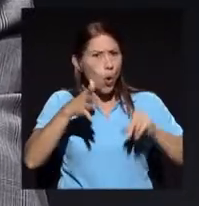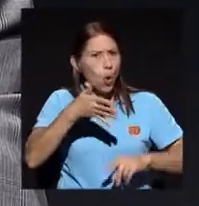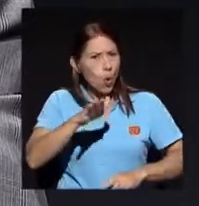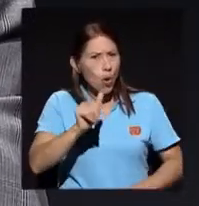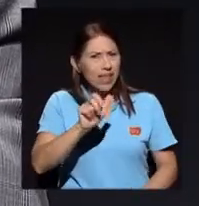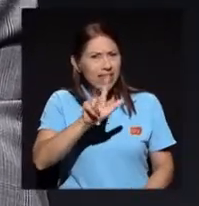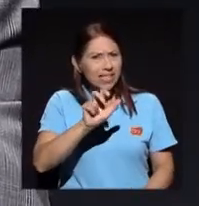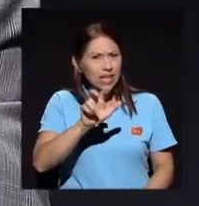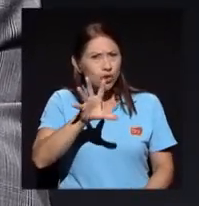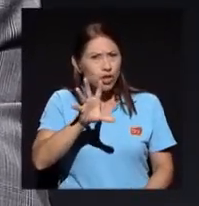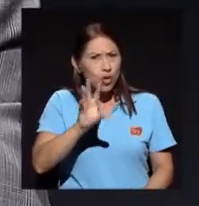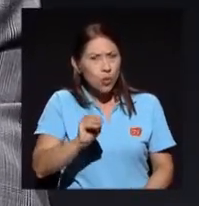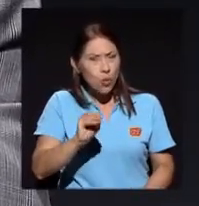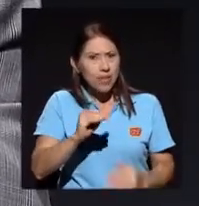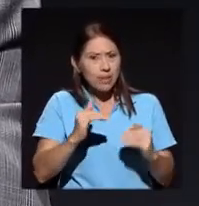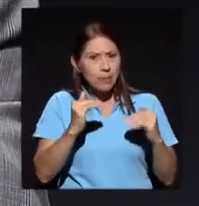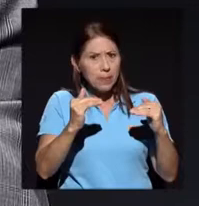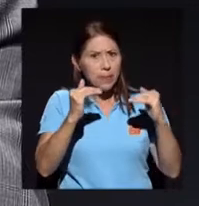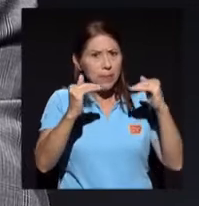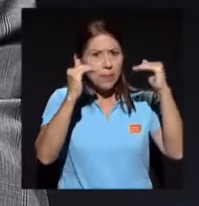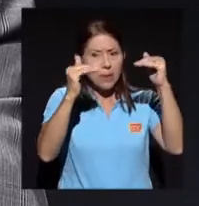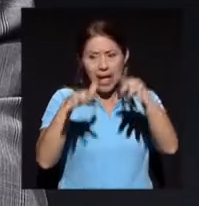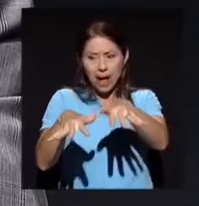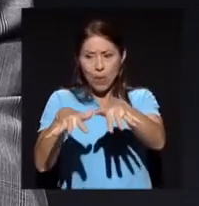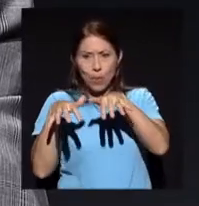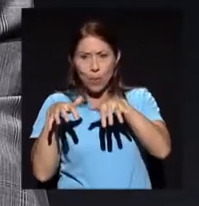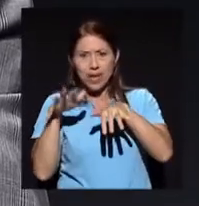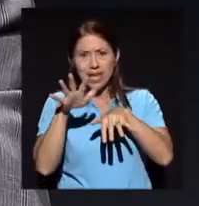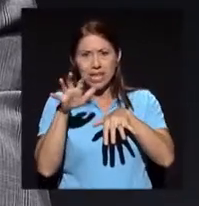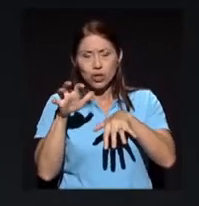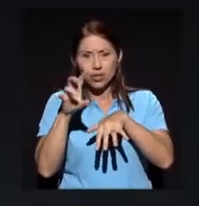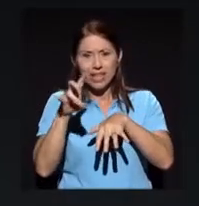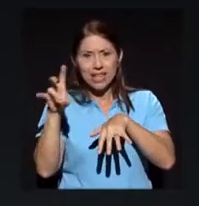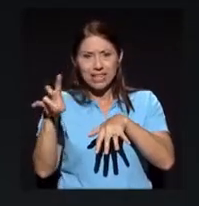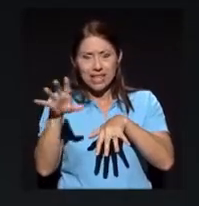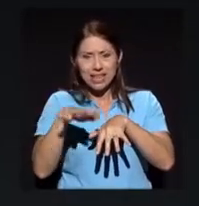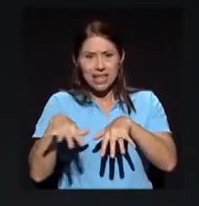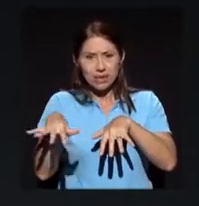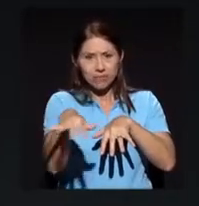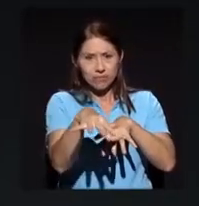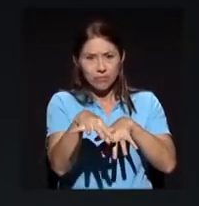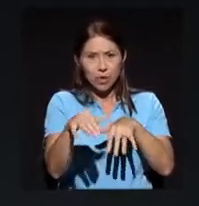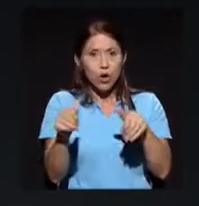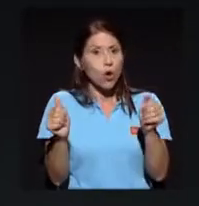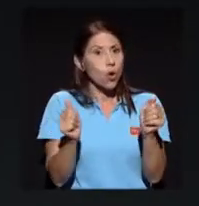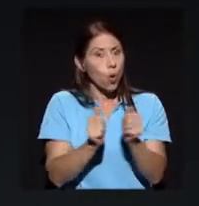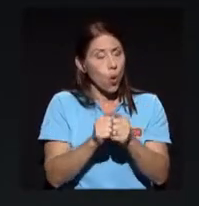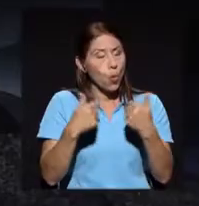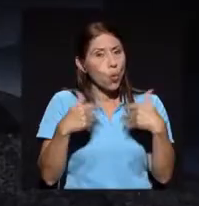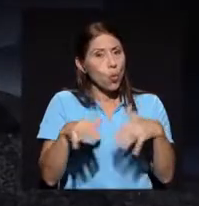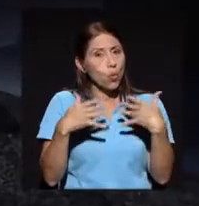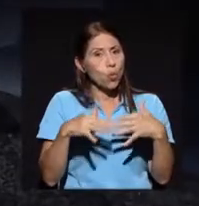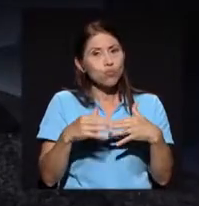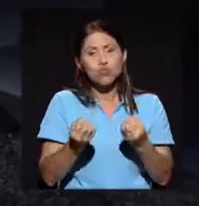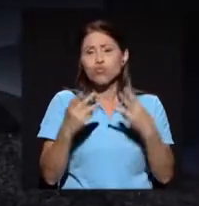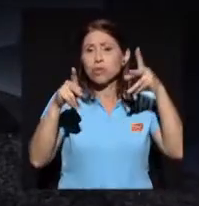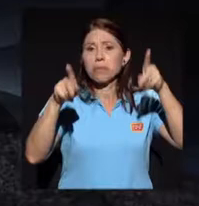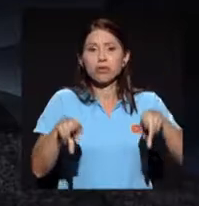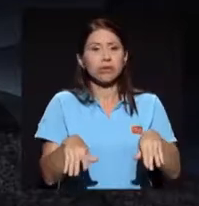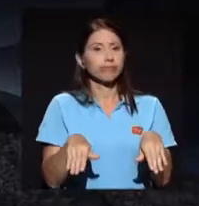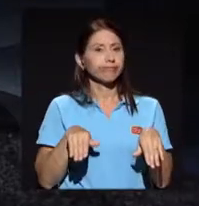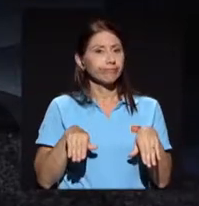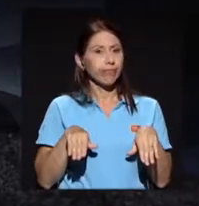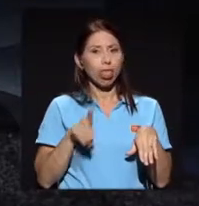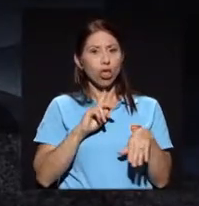escaños de una asamblea de es nacional de 577 con un altísimo extensionismo conste que es algo que